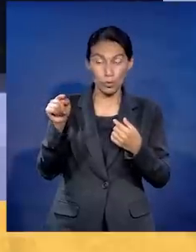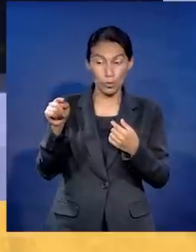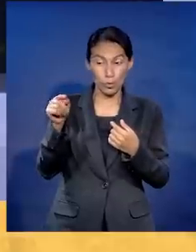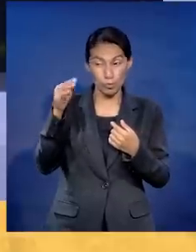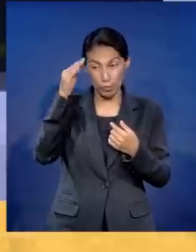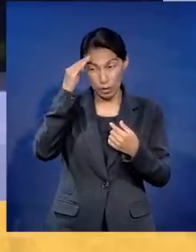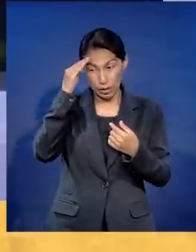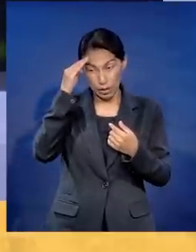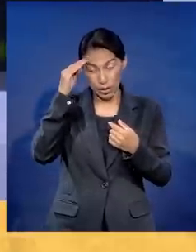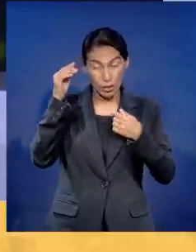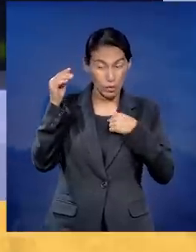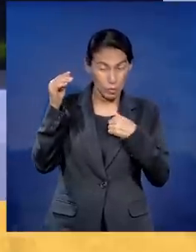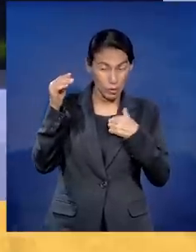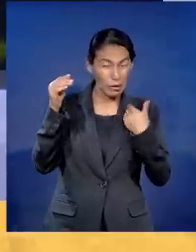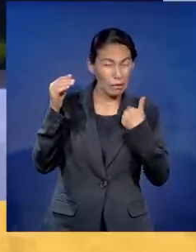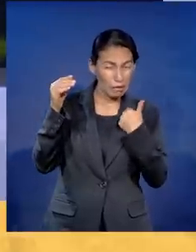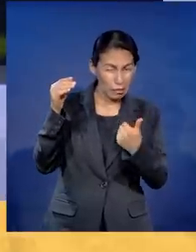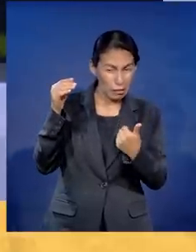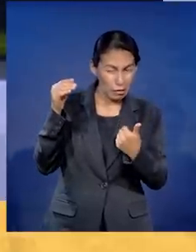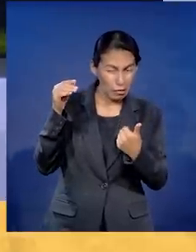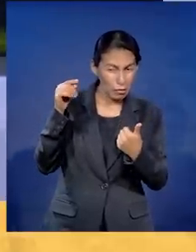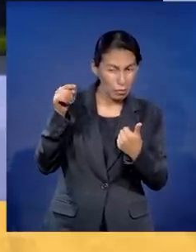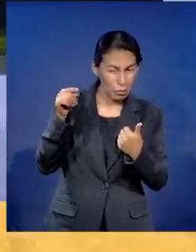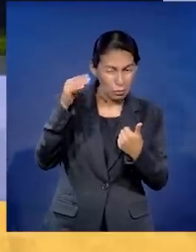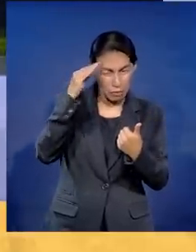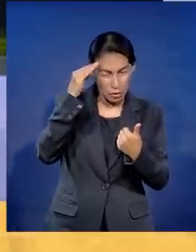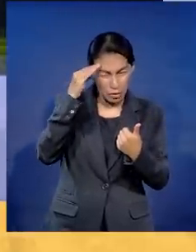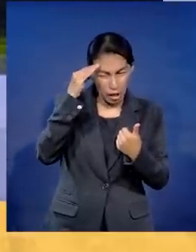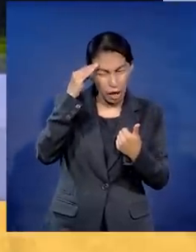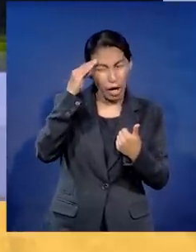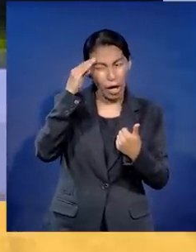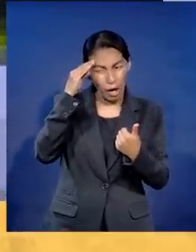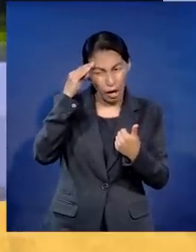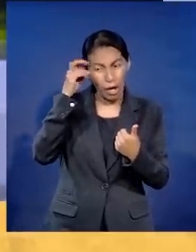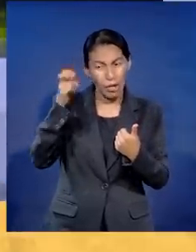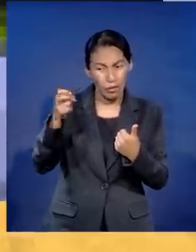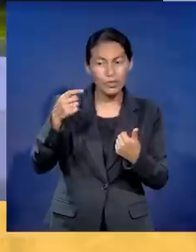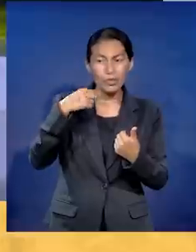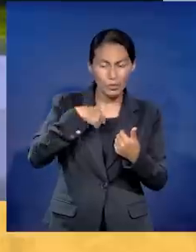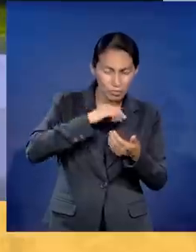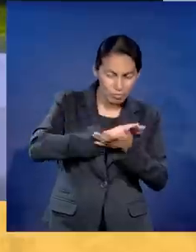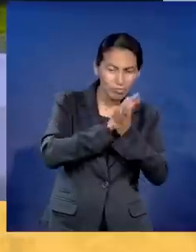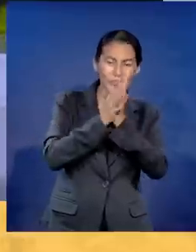eventualmente me convierto en lo que yo percibo que tú piensas que yo soy.